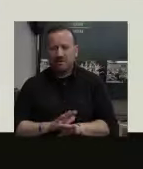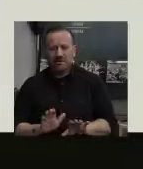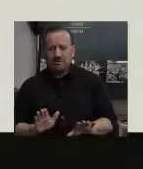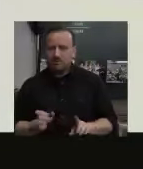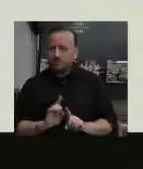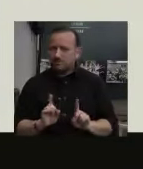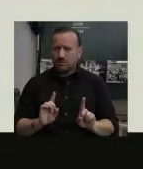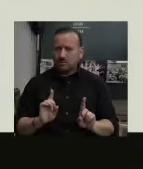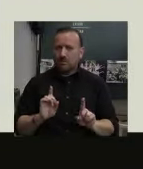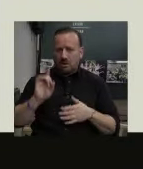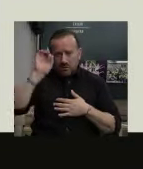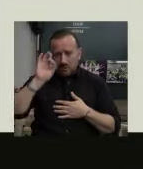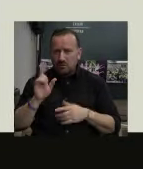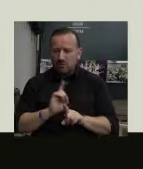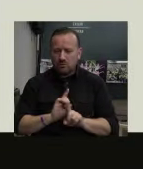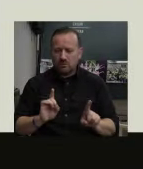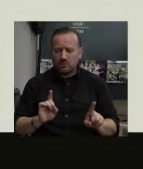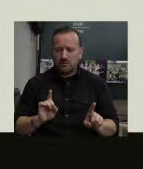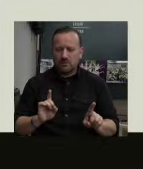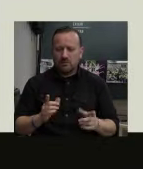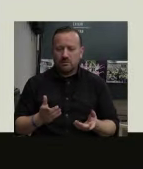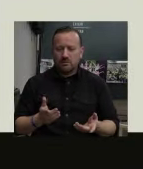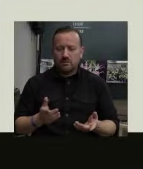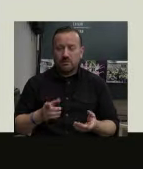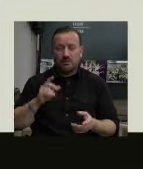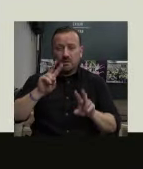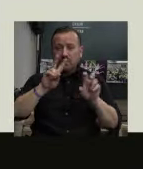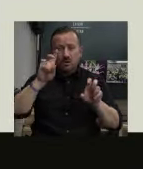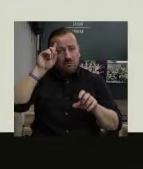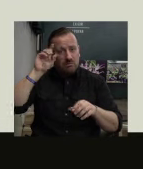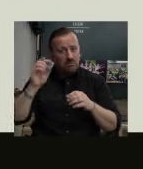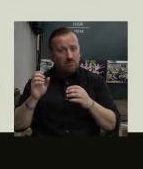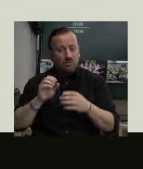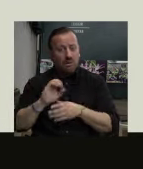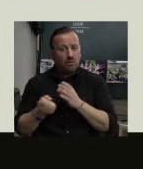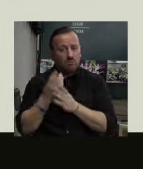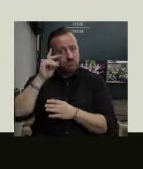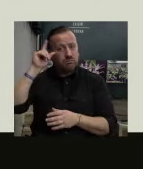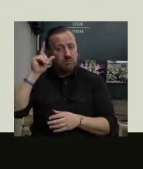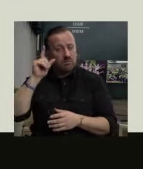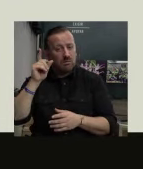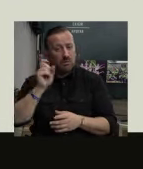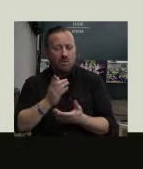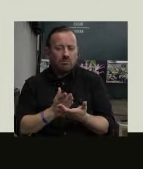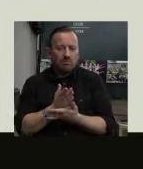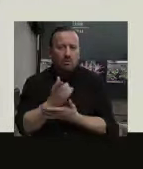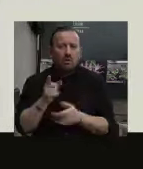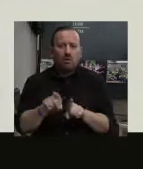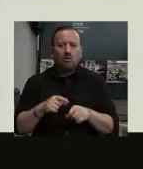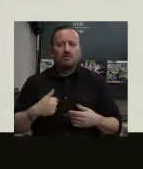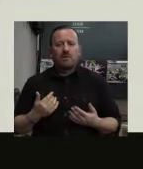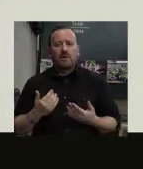el que sabemos no la innovación parte no de una esperanza